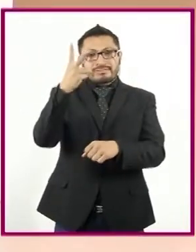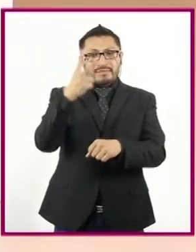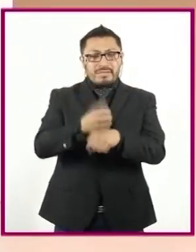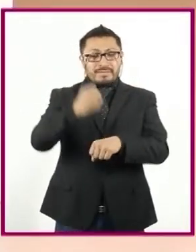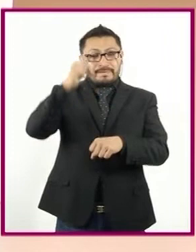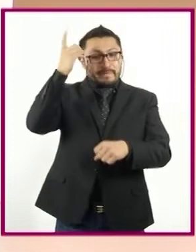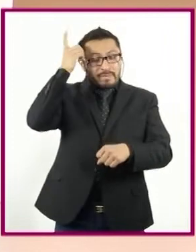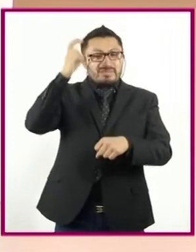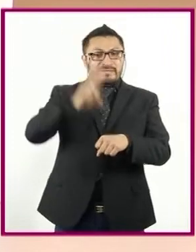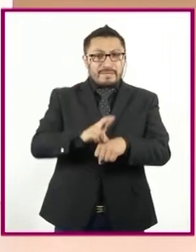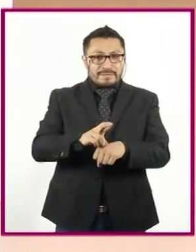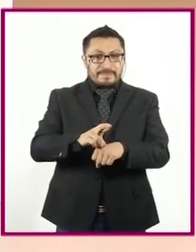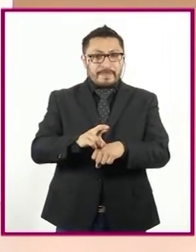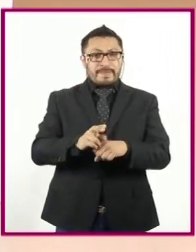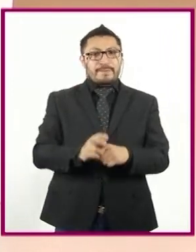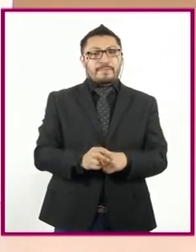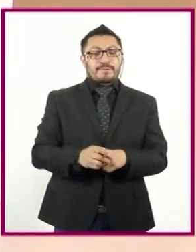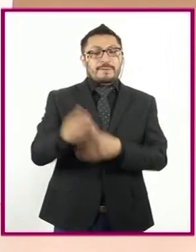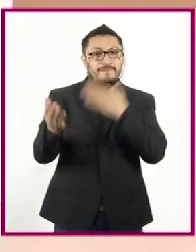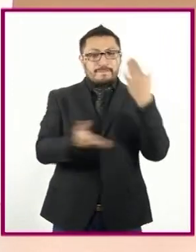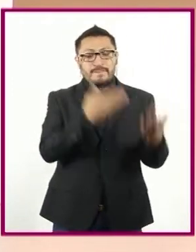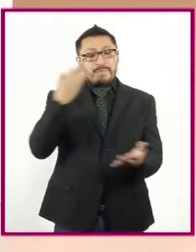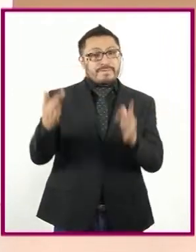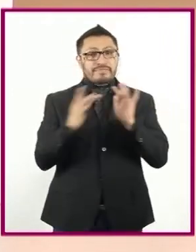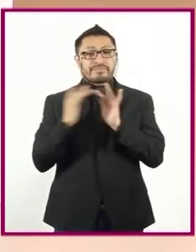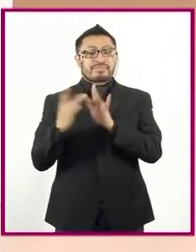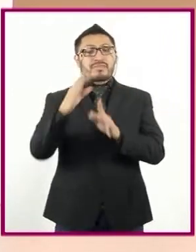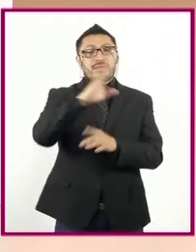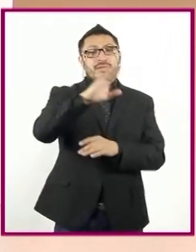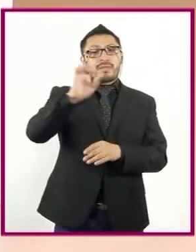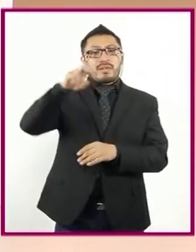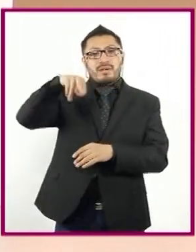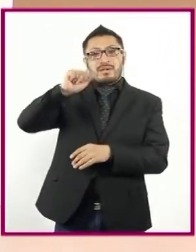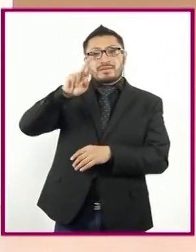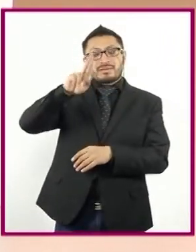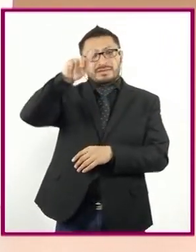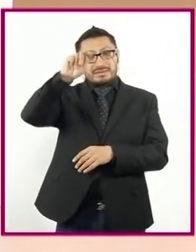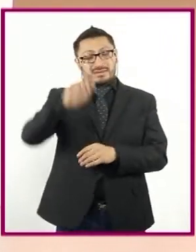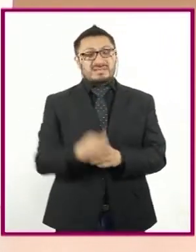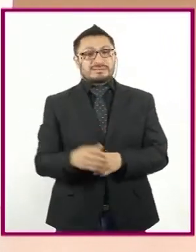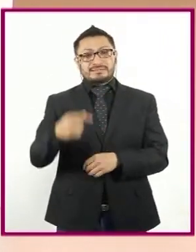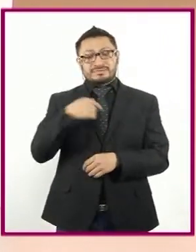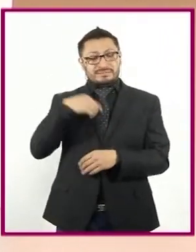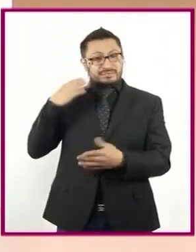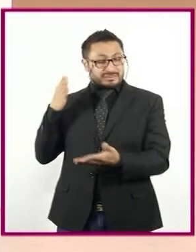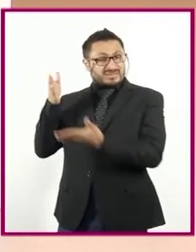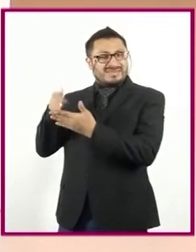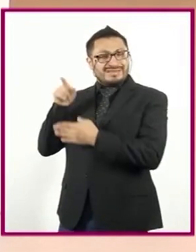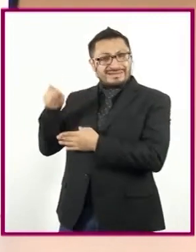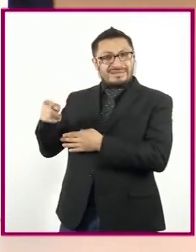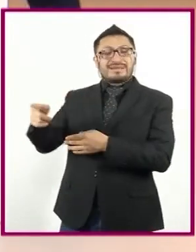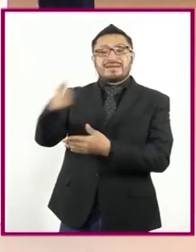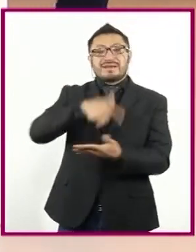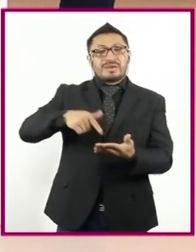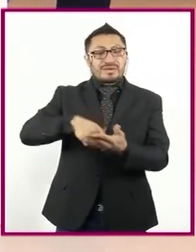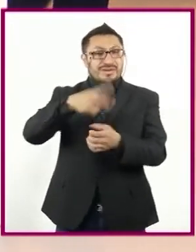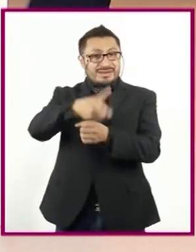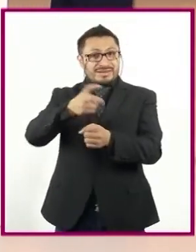de Estudios Interdisciplinarios del CENART. Voy con ella a nuestra sección de invitados.